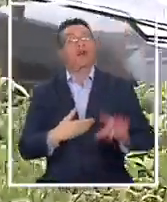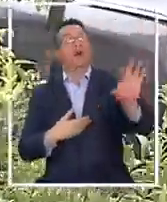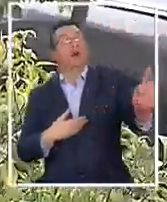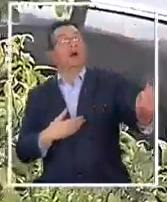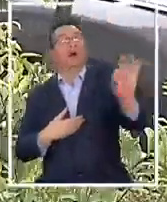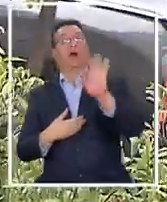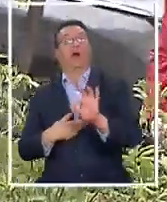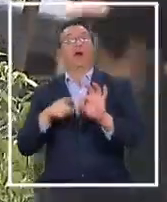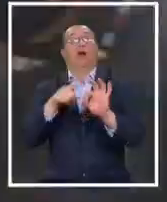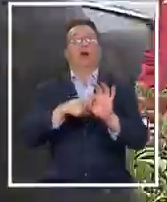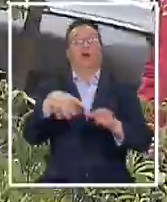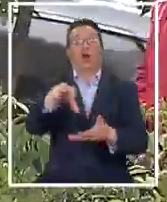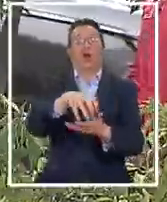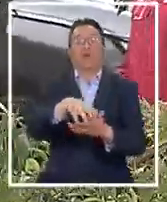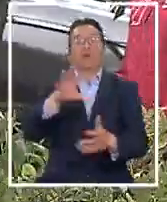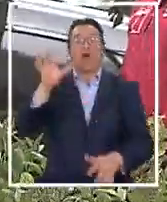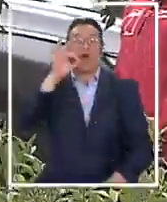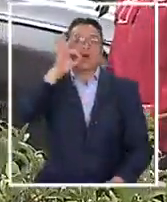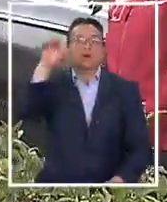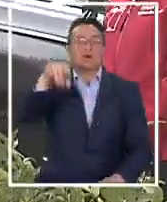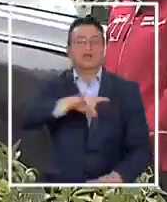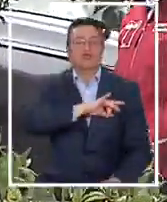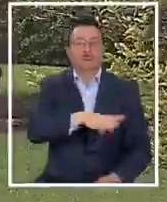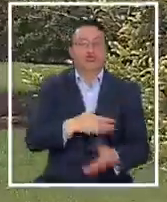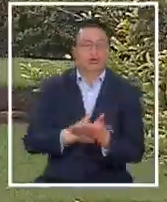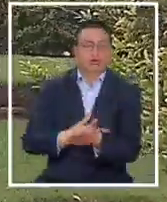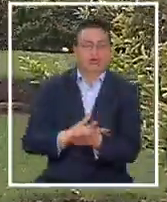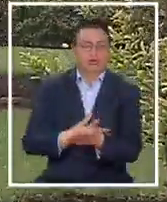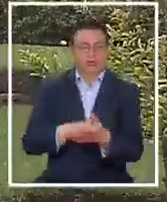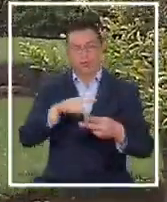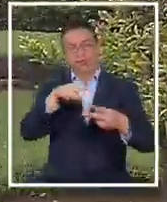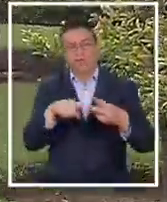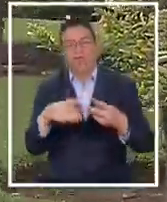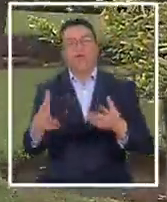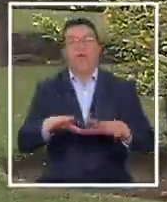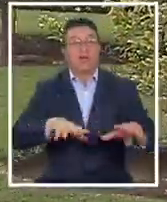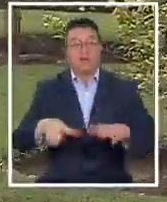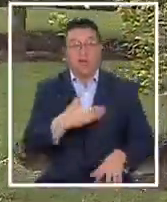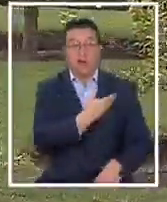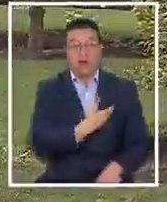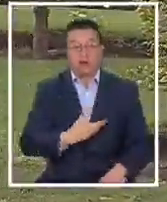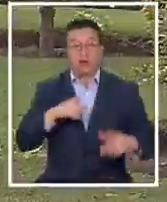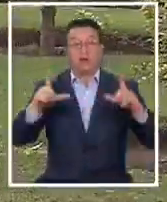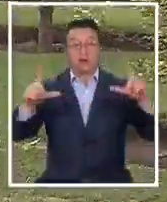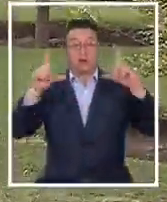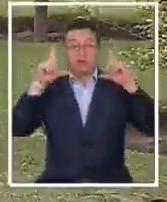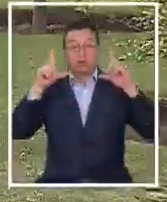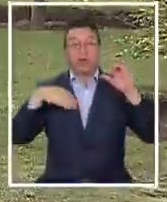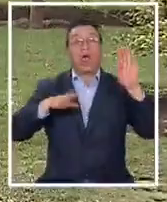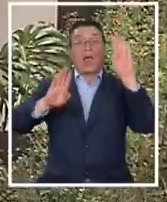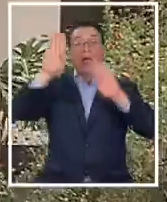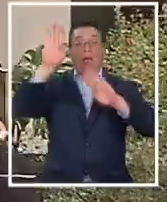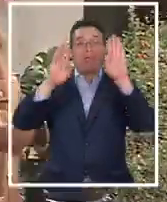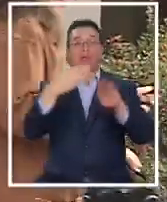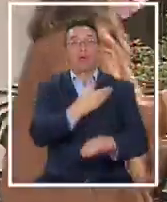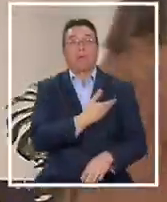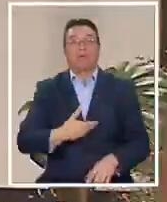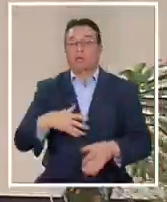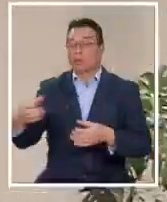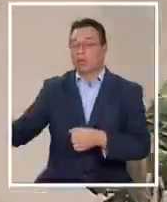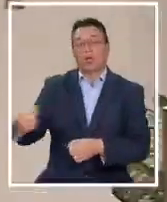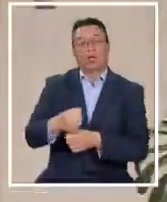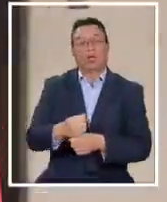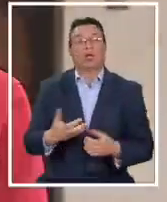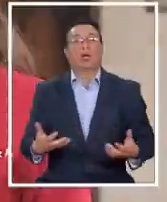como escenario a una de las comunas más ricas de Chile. Dos, porque en una actividad de gobierno el protagonismo lo asumió un candidato presidencial.